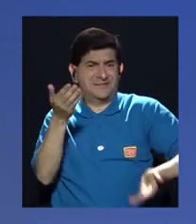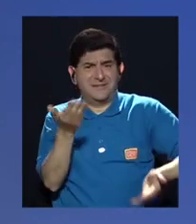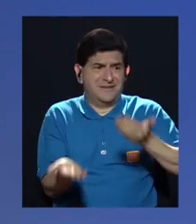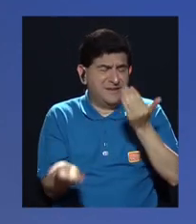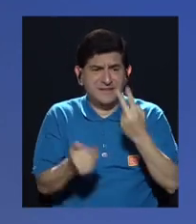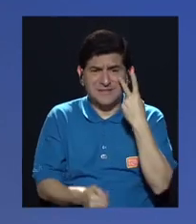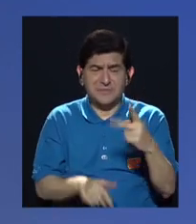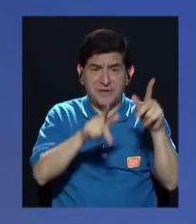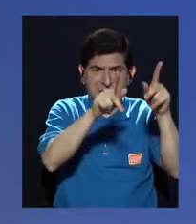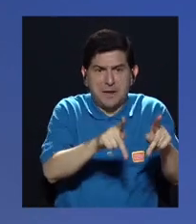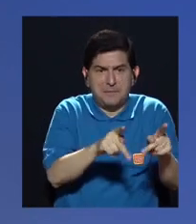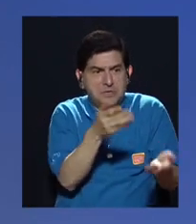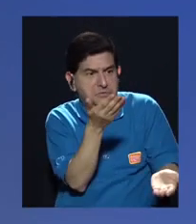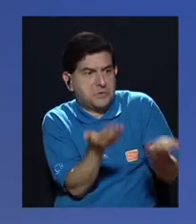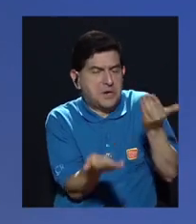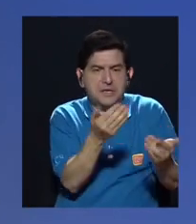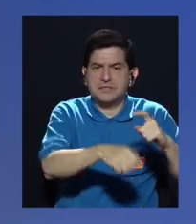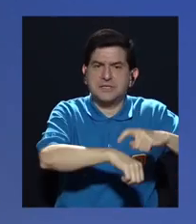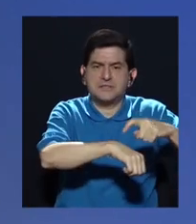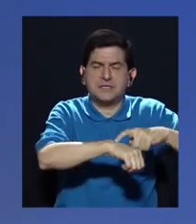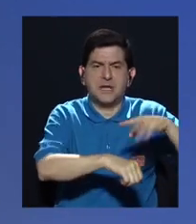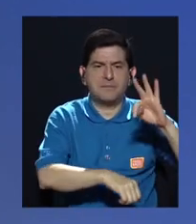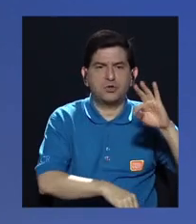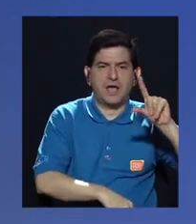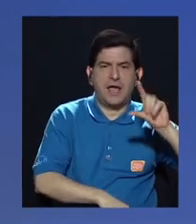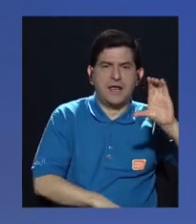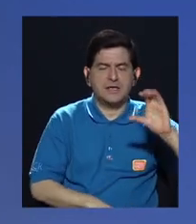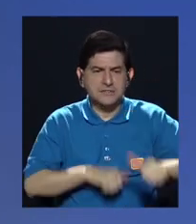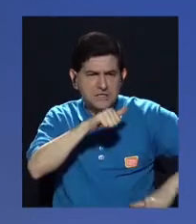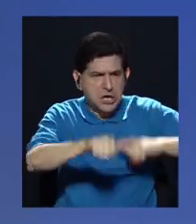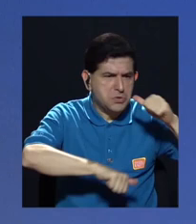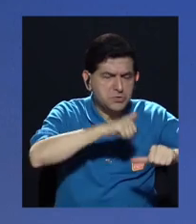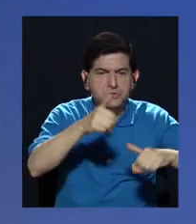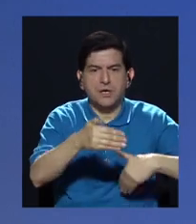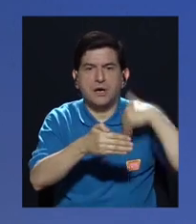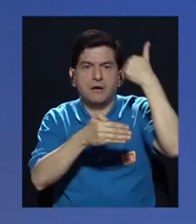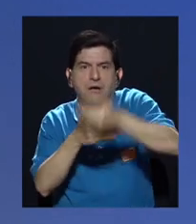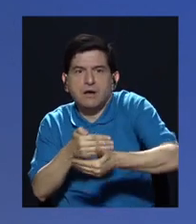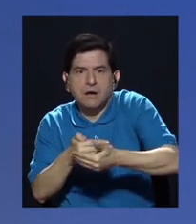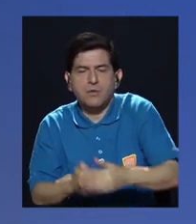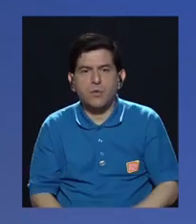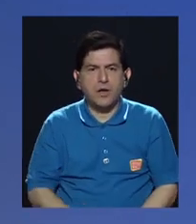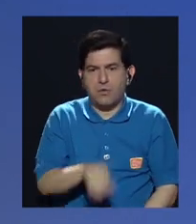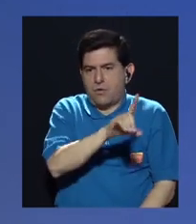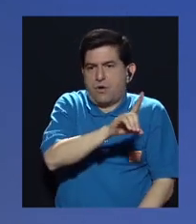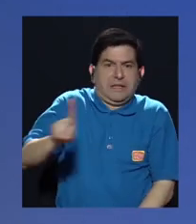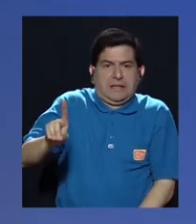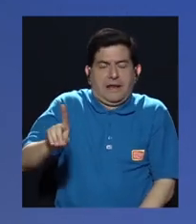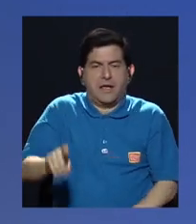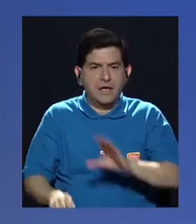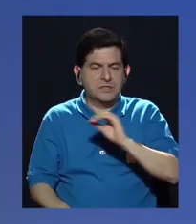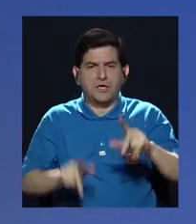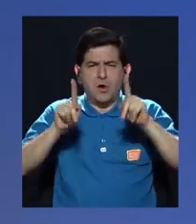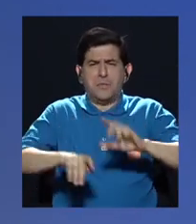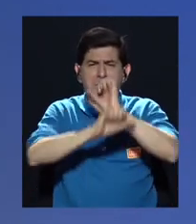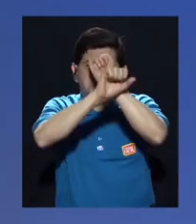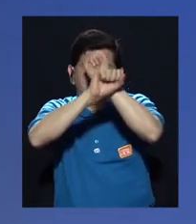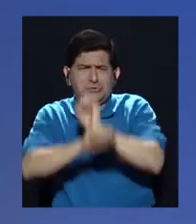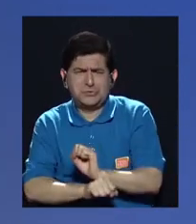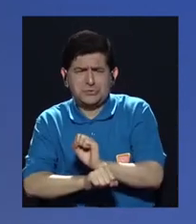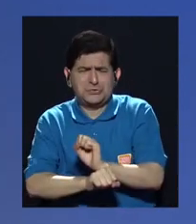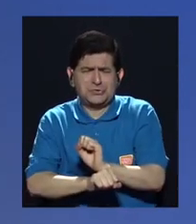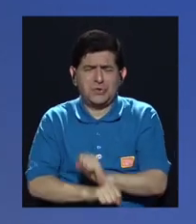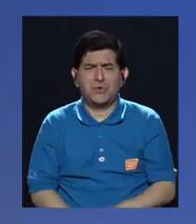y podemos ver a alguien que de repente en época de TLC luchó y luego lo vemos en la derecha extrema o luego un